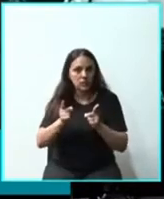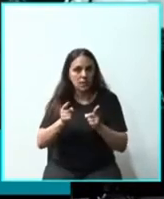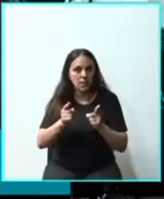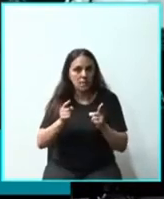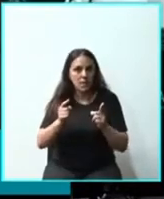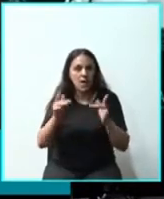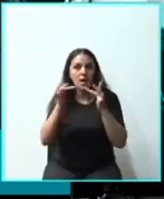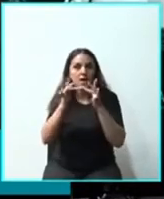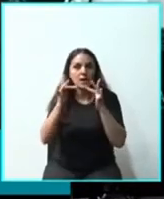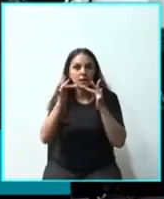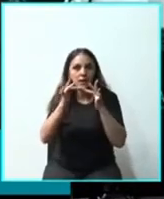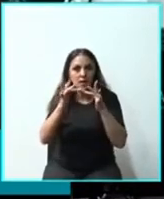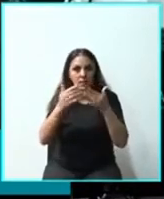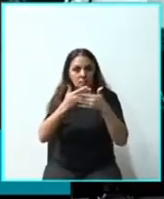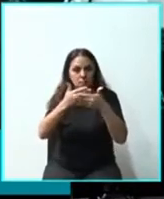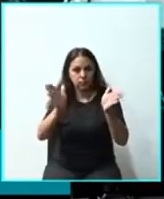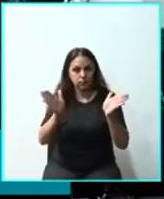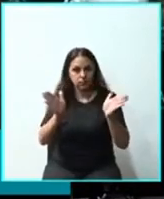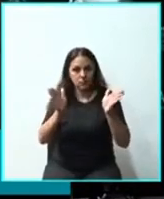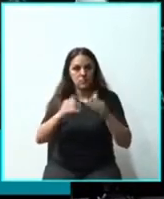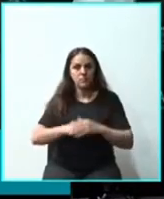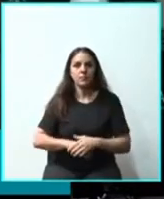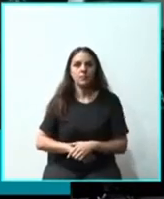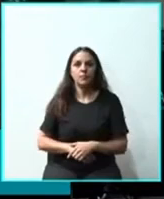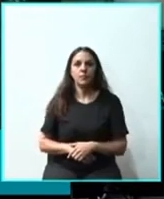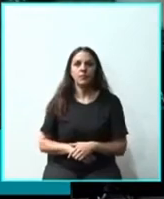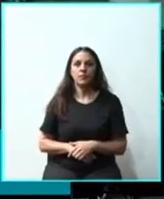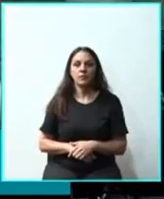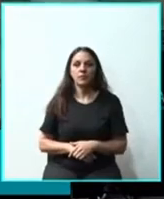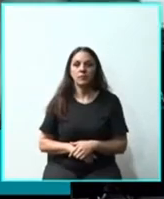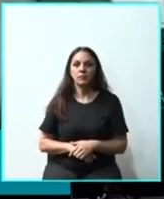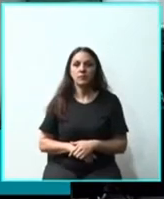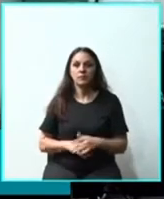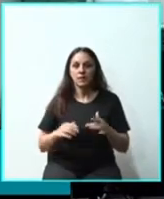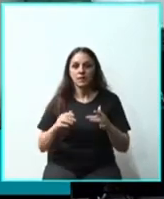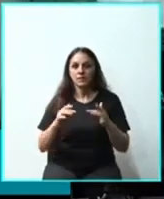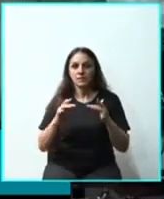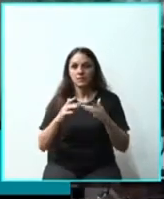del sistema electrónico. Se habilita el sistema.